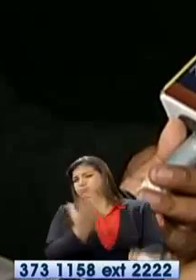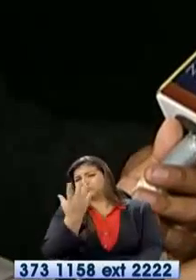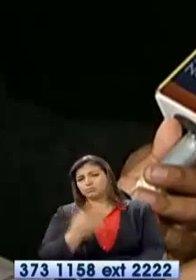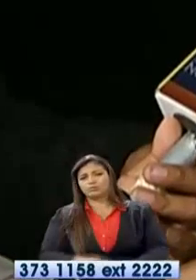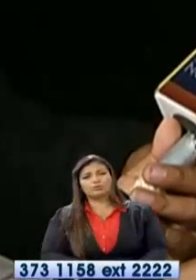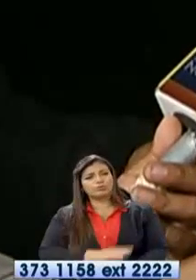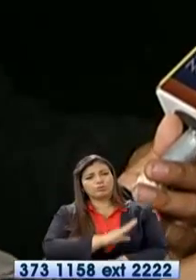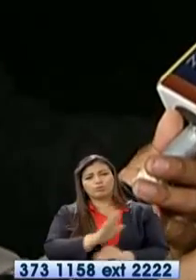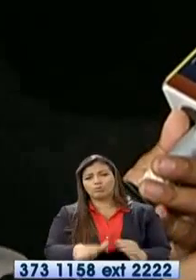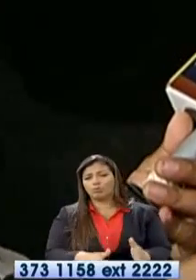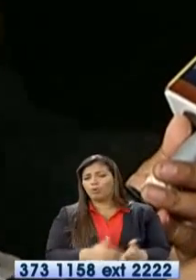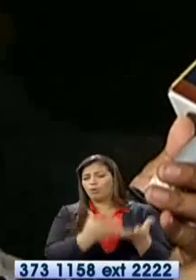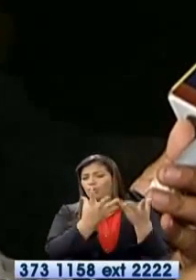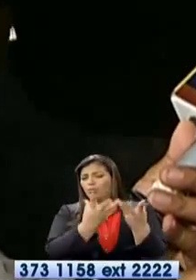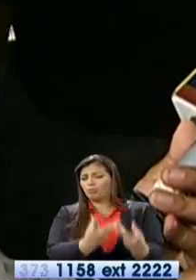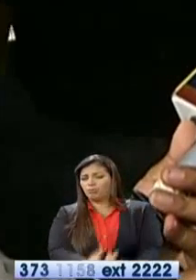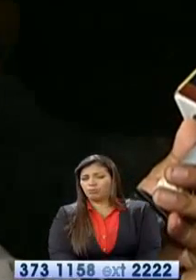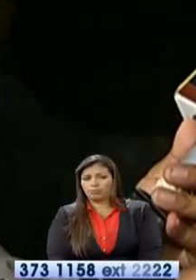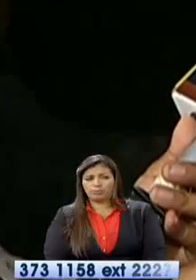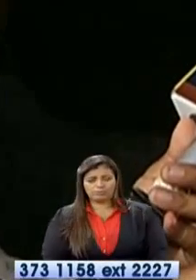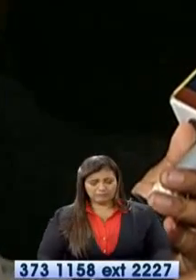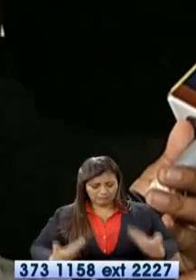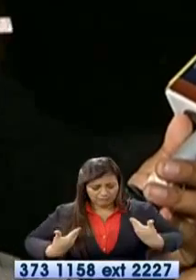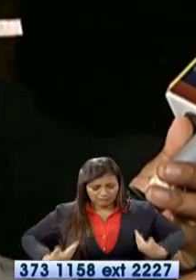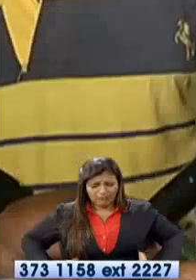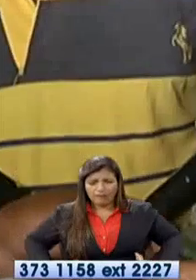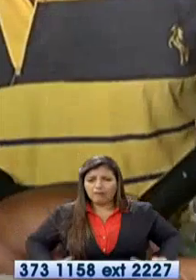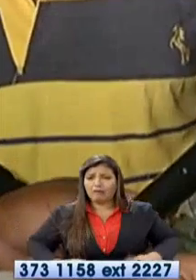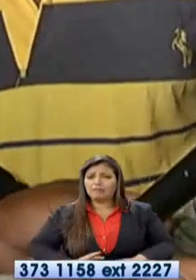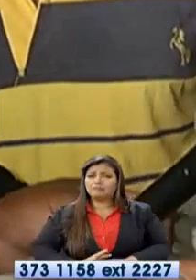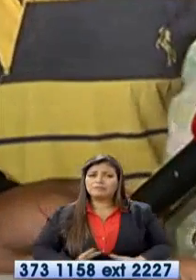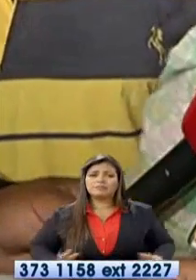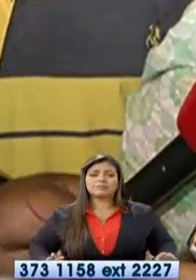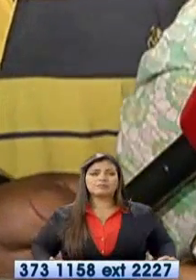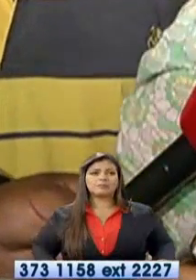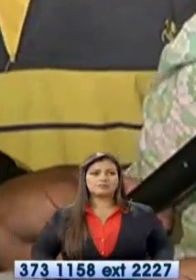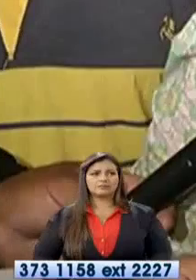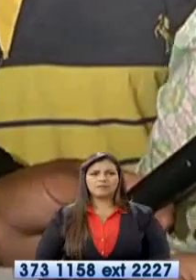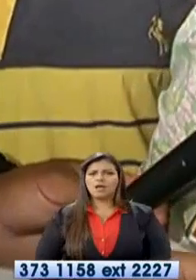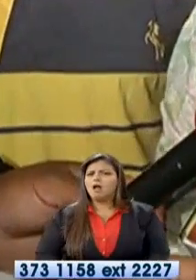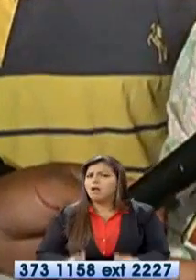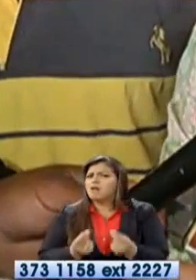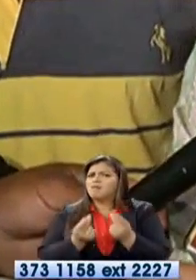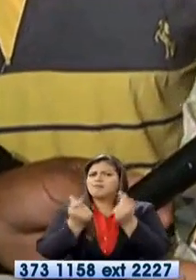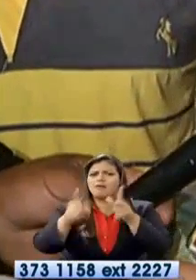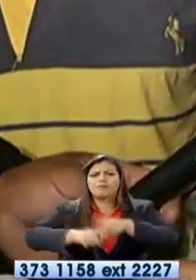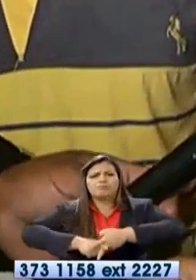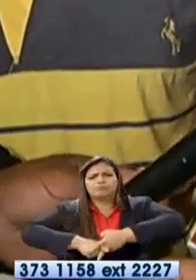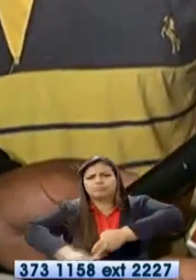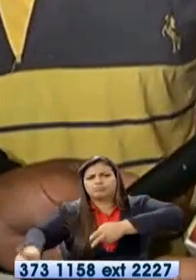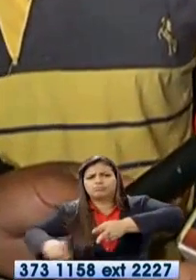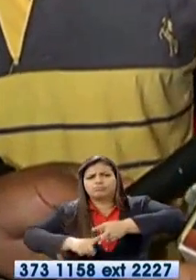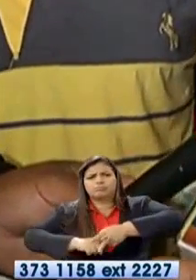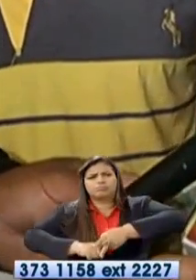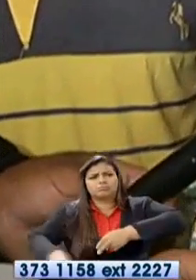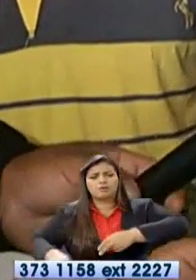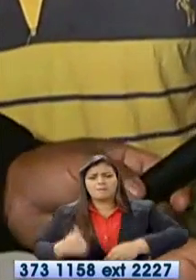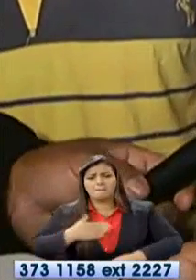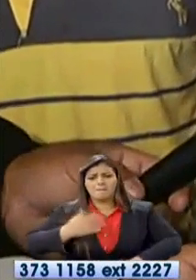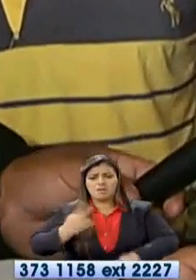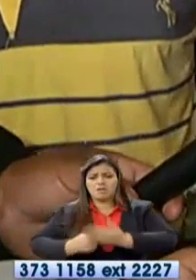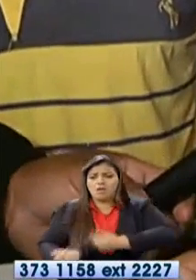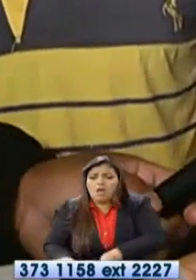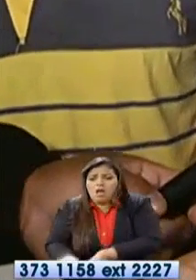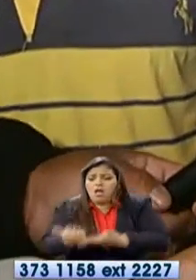hermano. Lo más, yo me quedé fue con chulla ropa, hermano. Rapidito salimos nosotros, me sacaron pues los muchachos, mis hijos me sacaron